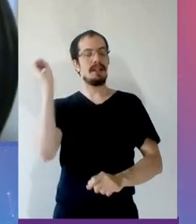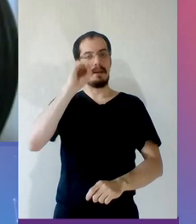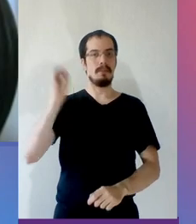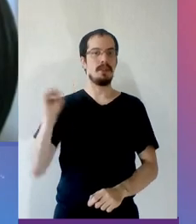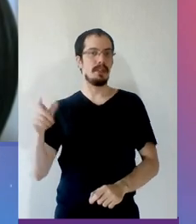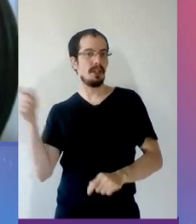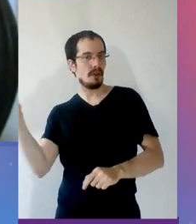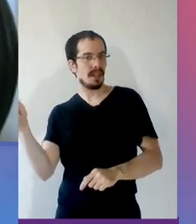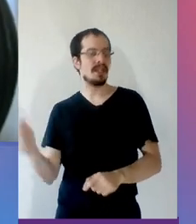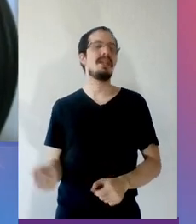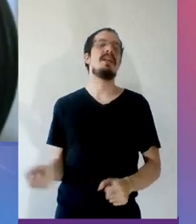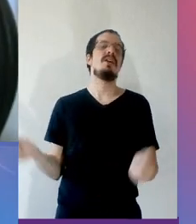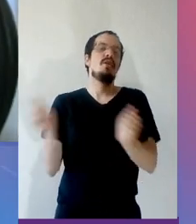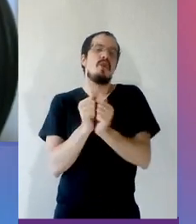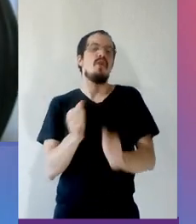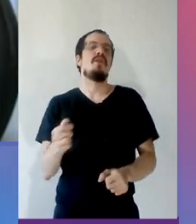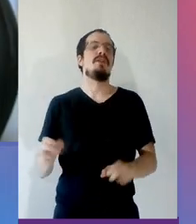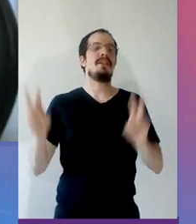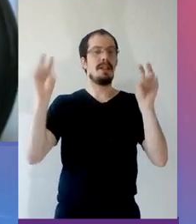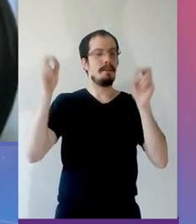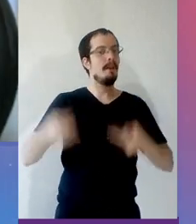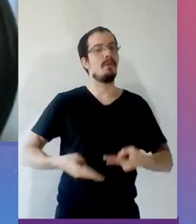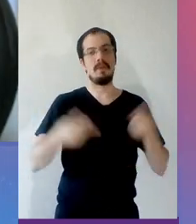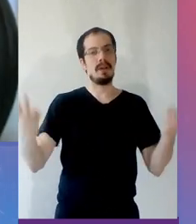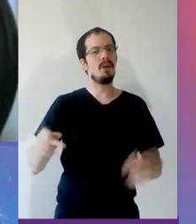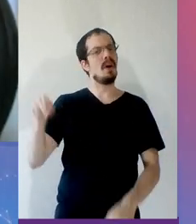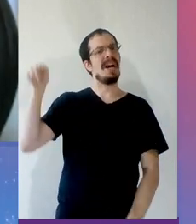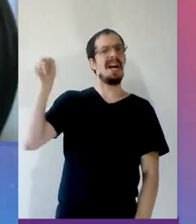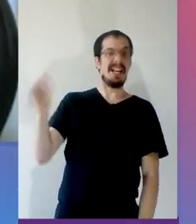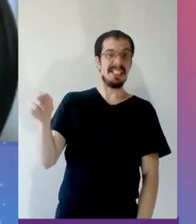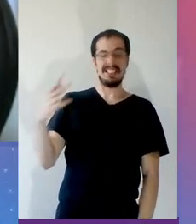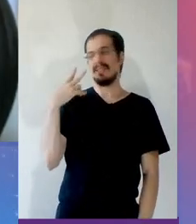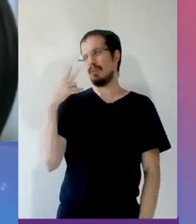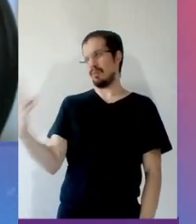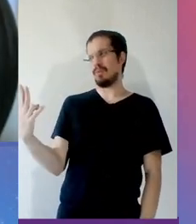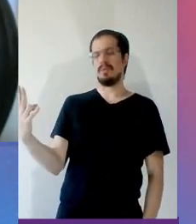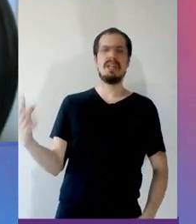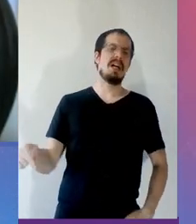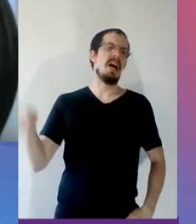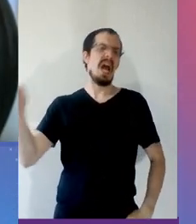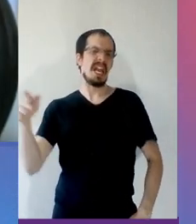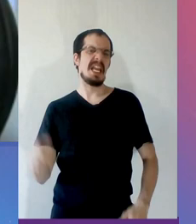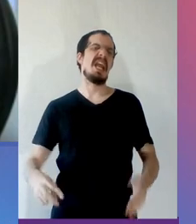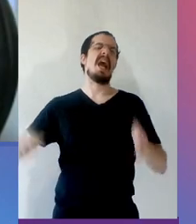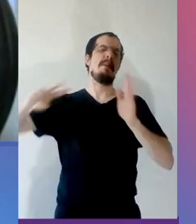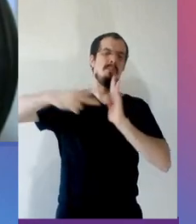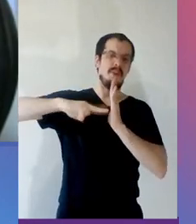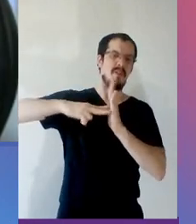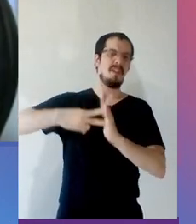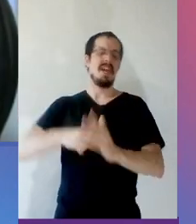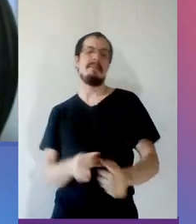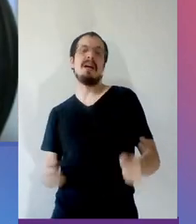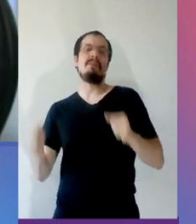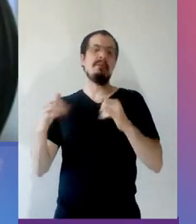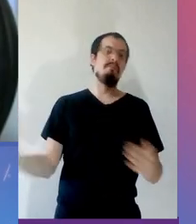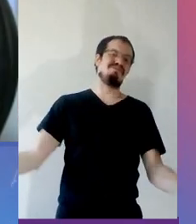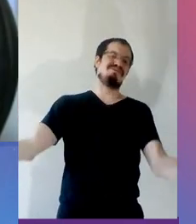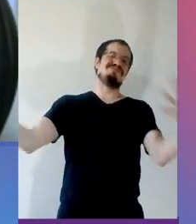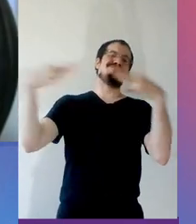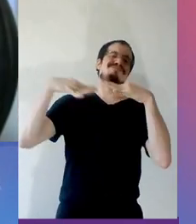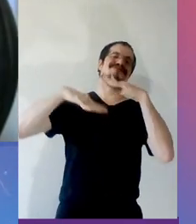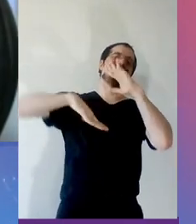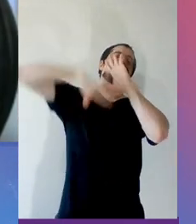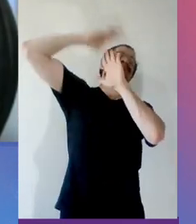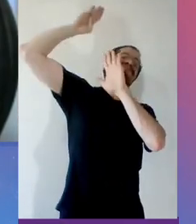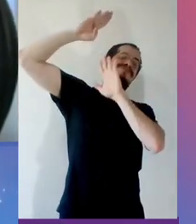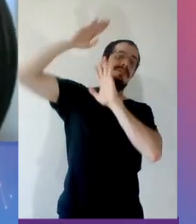visto absolutamente conflictuados, colapsados, obligados a